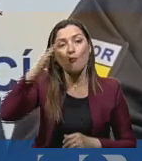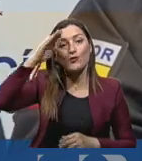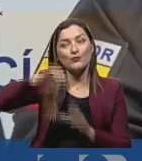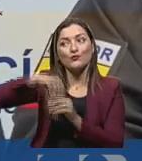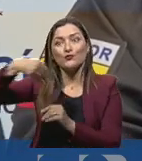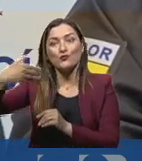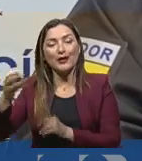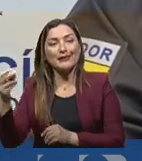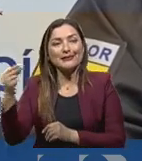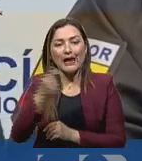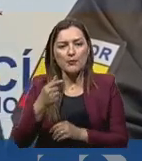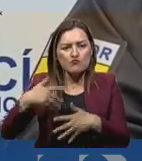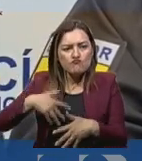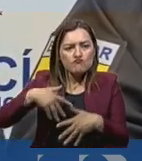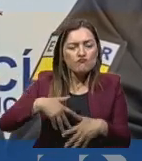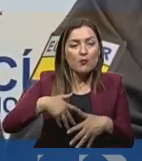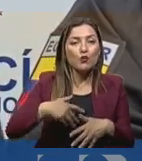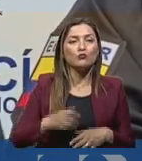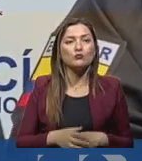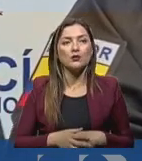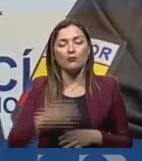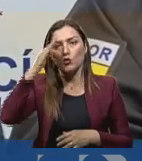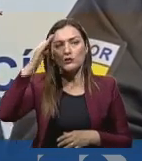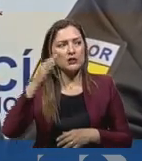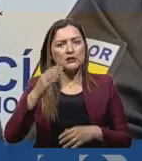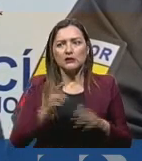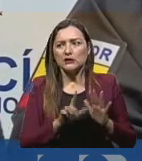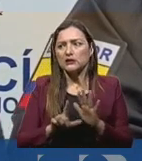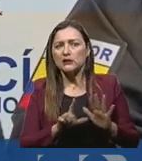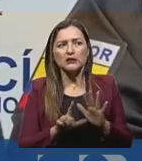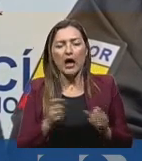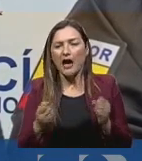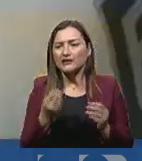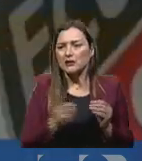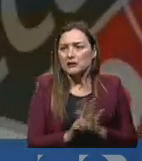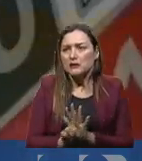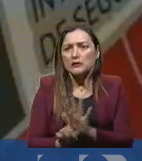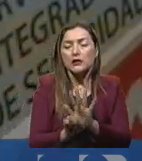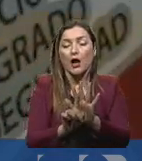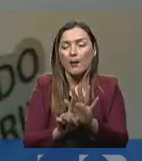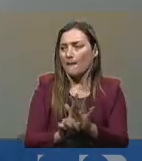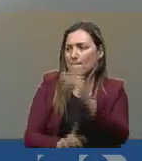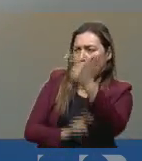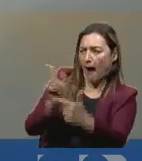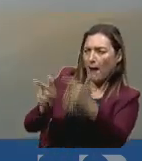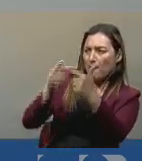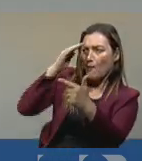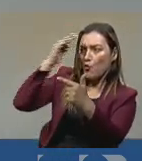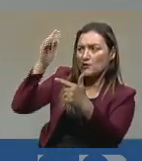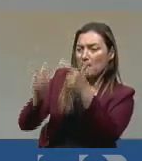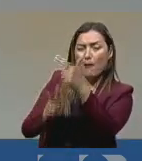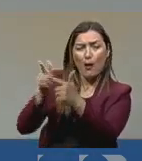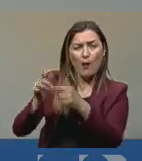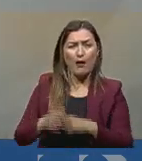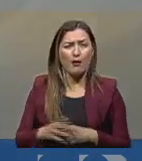inmediatamente salen en donde se produce la persecución y obviamente ellos proceden a disparar a nuestros servidores policiales Pues que gracias a Dios nos